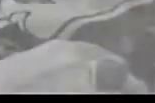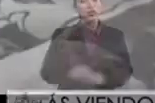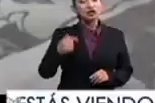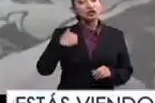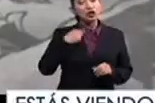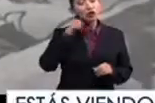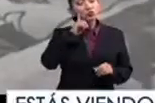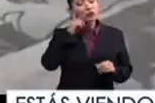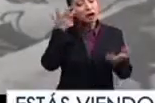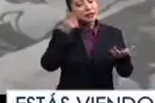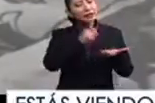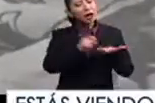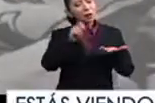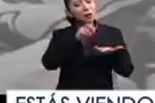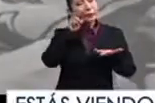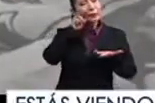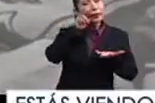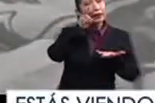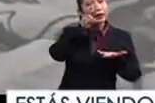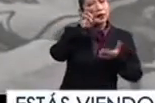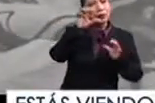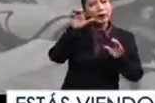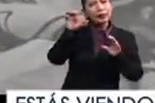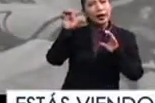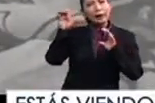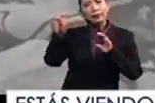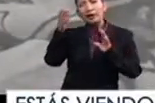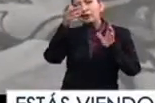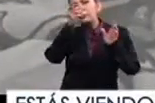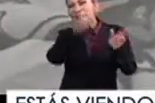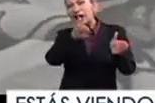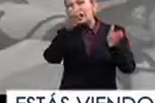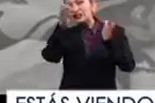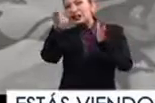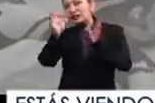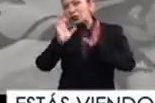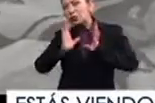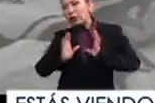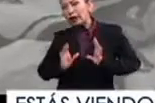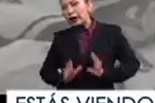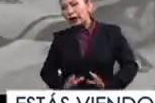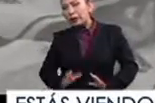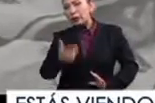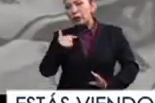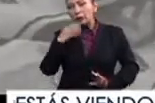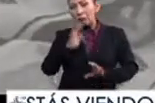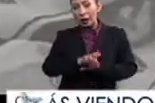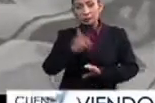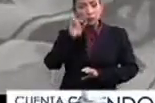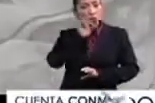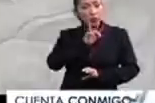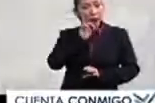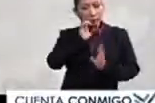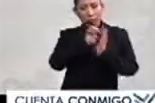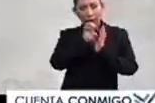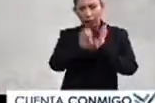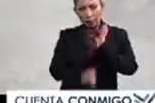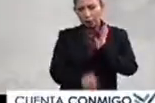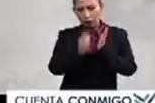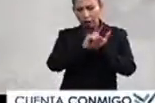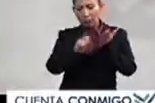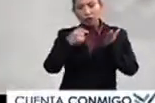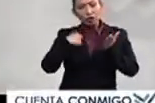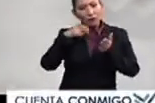Soy una escritora que va lanzando una mirada cuidadosa y fragmentada sobre el cuerpo, en especial el femenino. Por ejemplo, en un